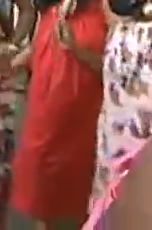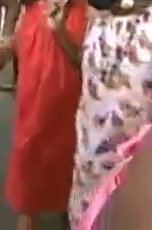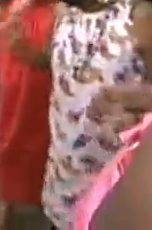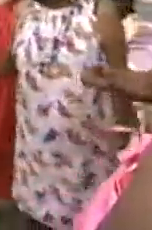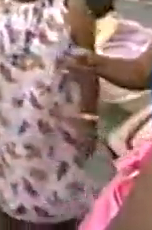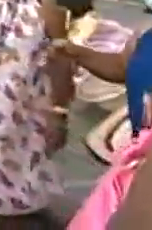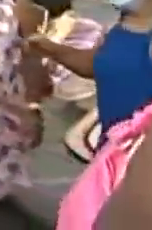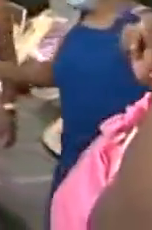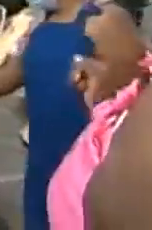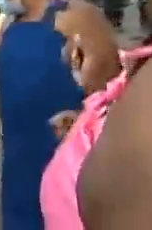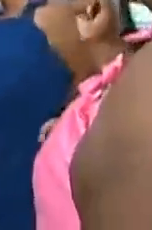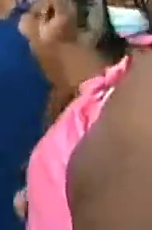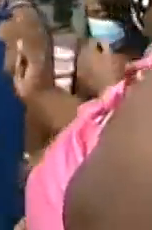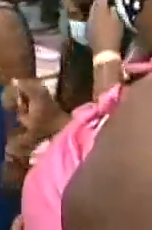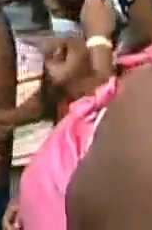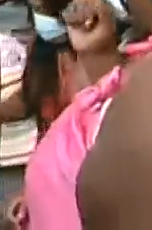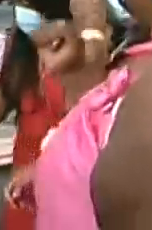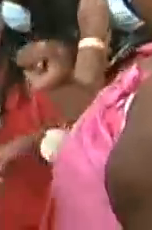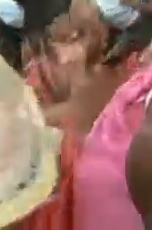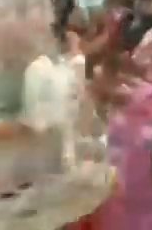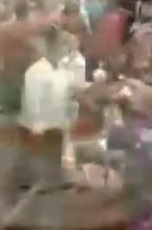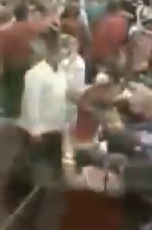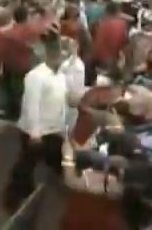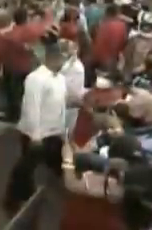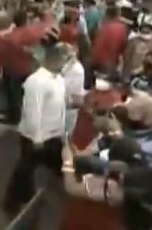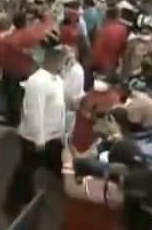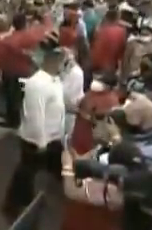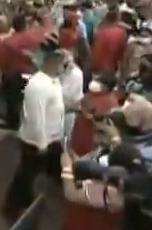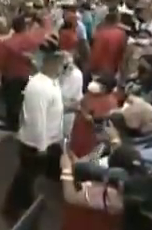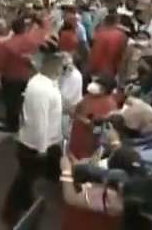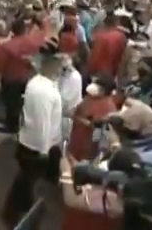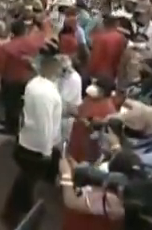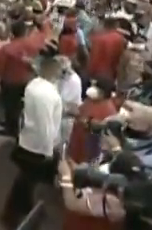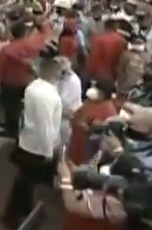Britannio, Tanio, Britannio, Tanio,